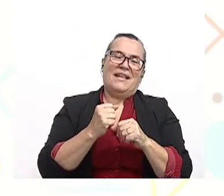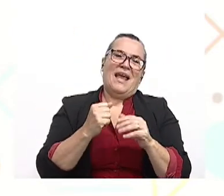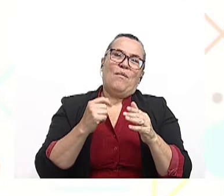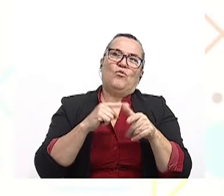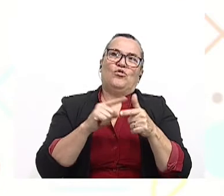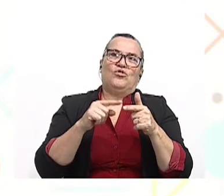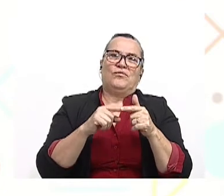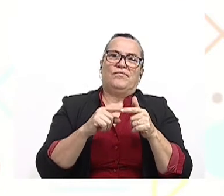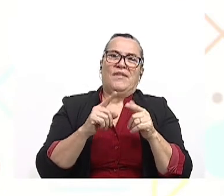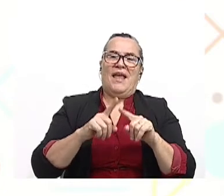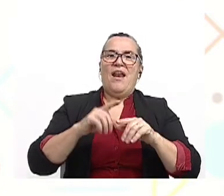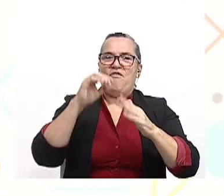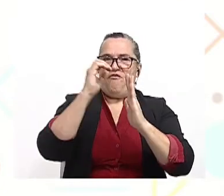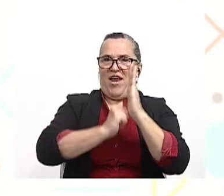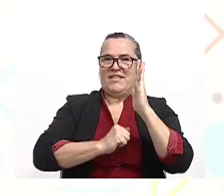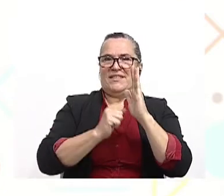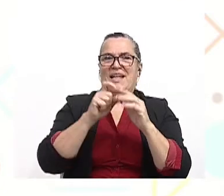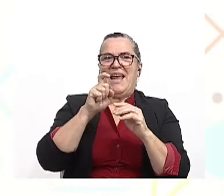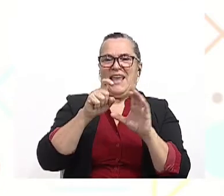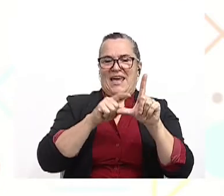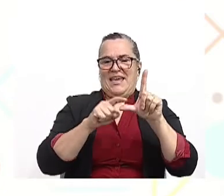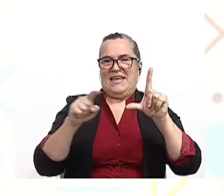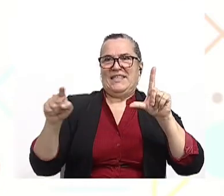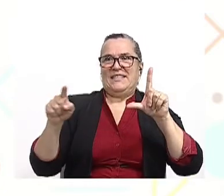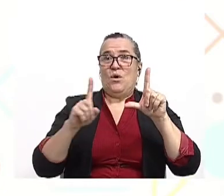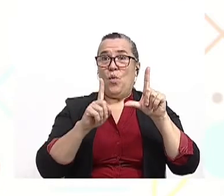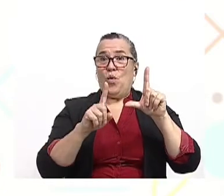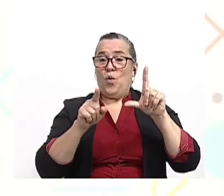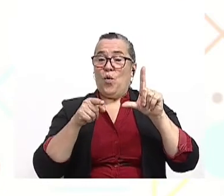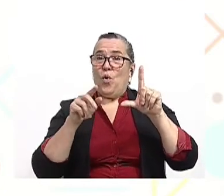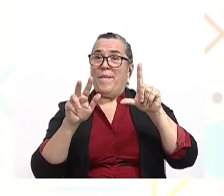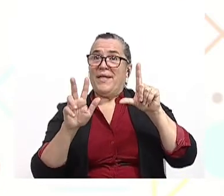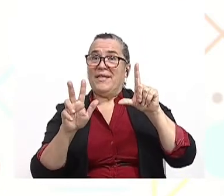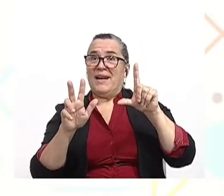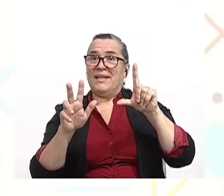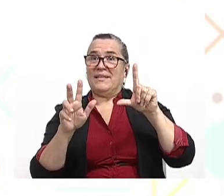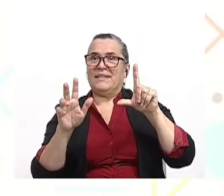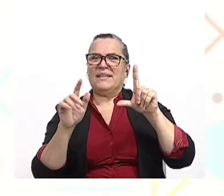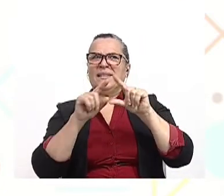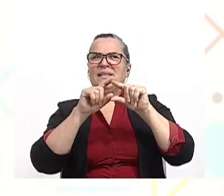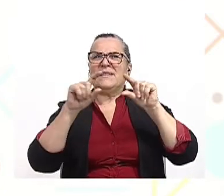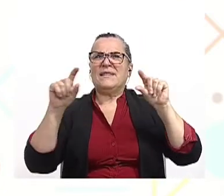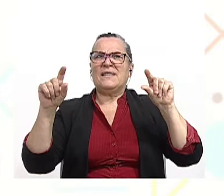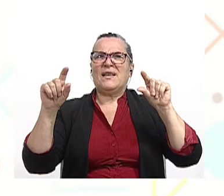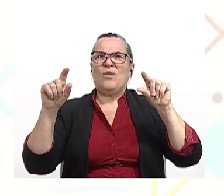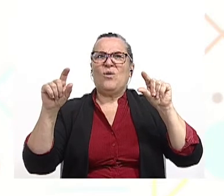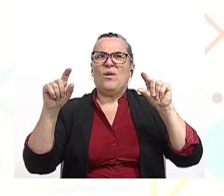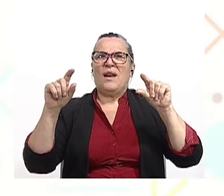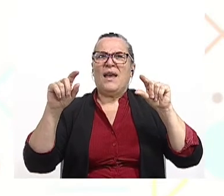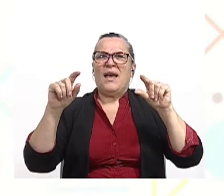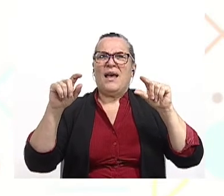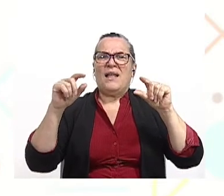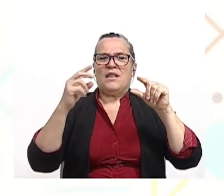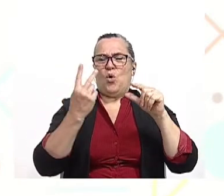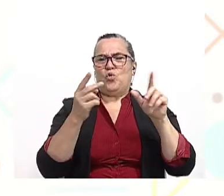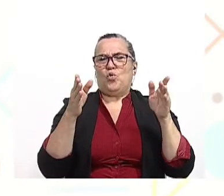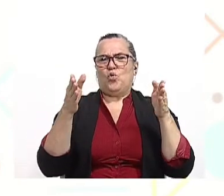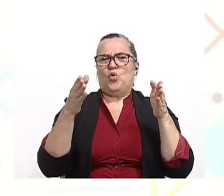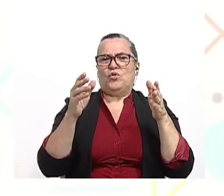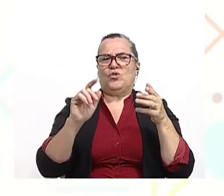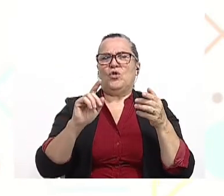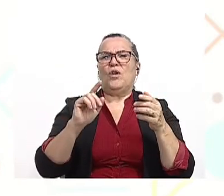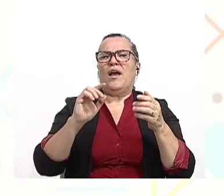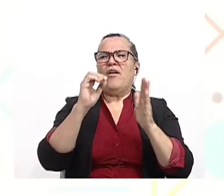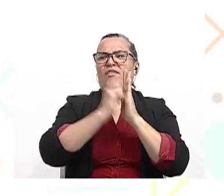hacer la resta en x. Observen que nos está dando 1,3. Ahora hacemos la diferencia de otros dos valores. ¿Y cuánto nos